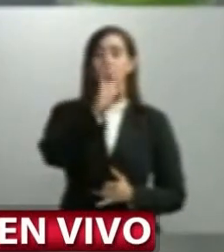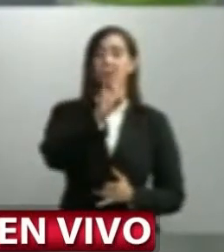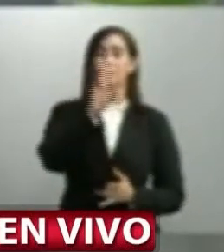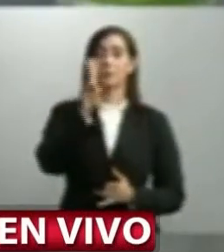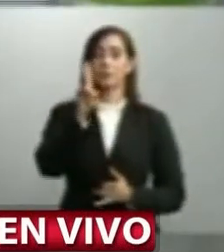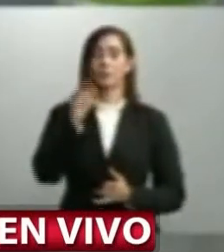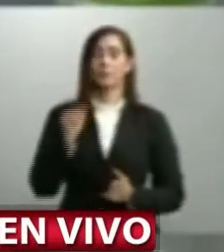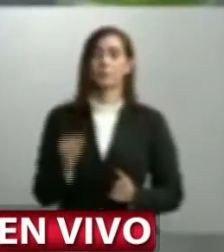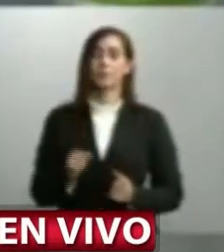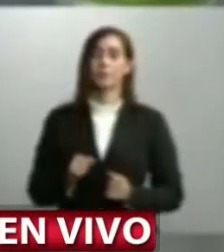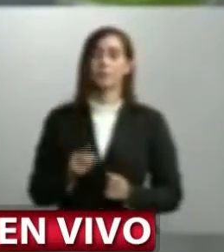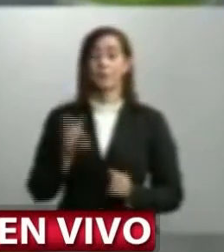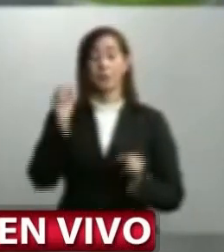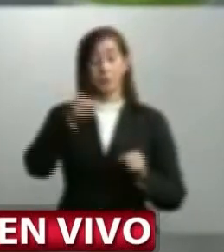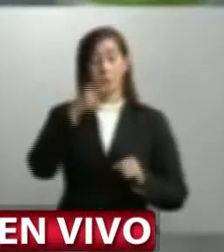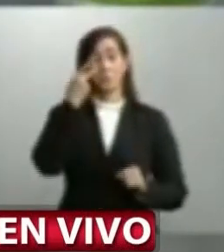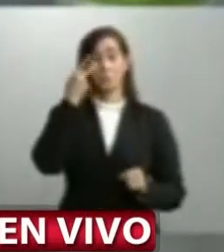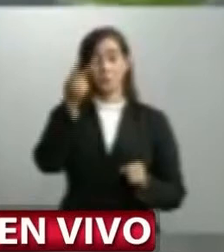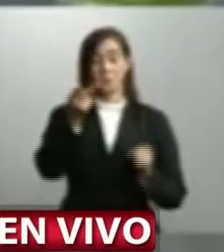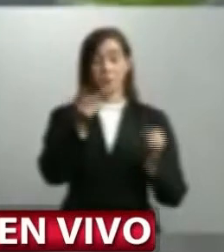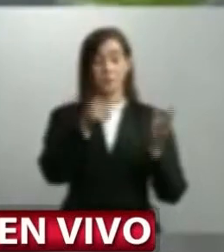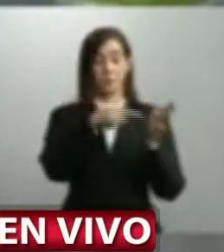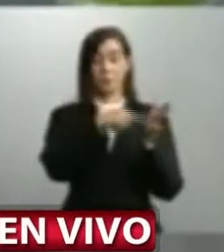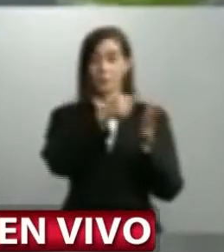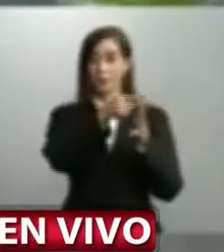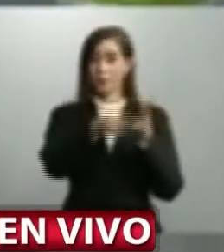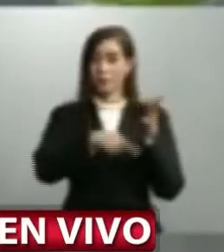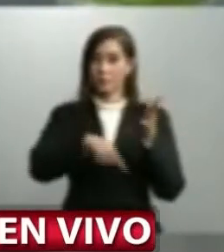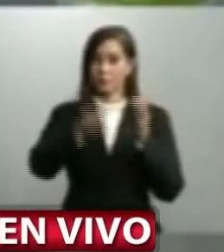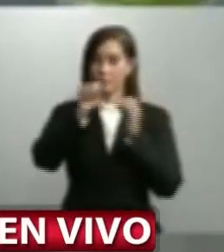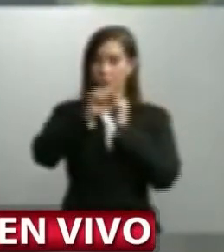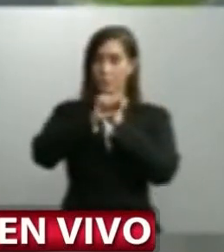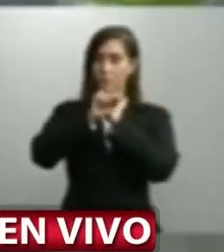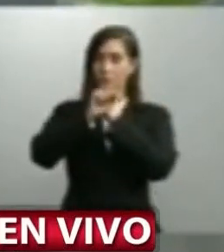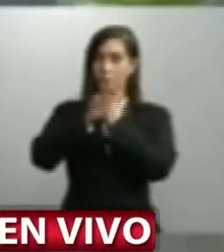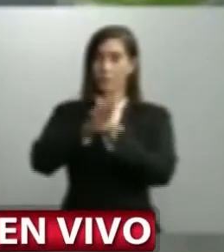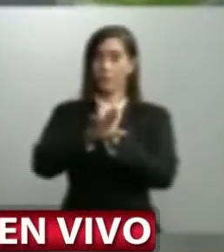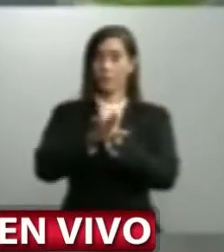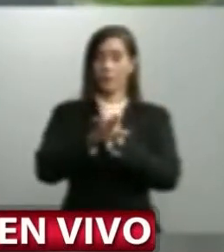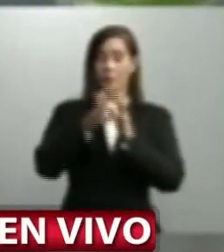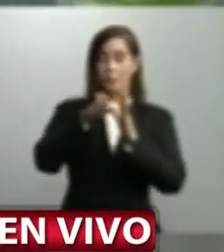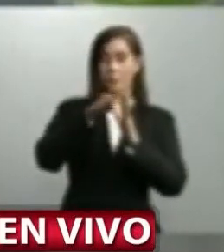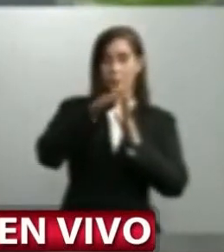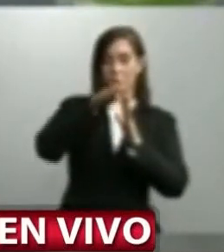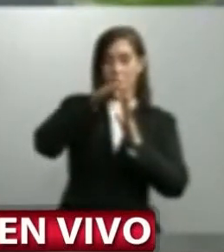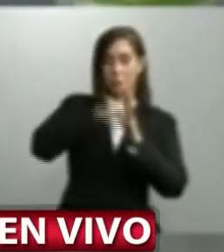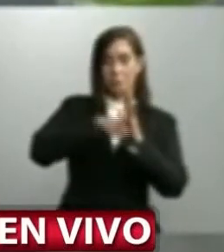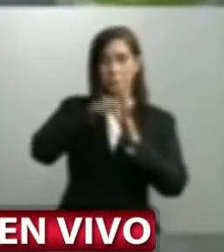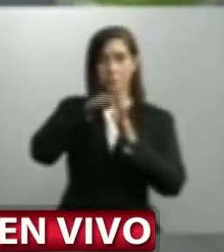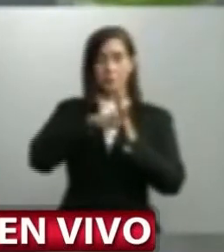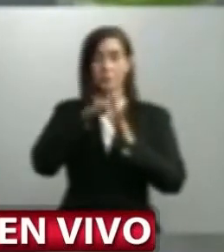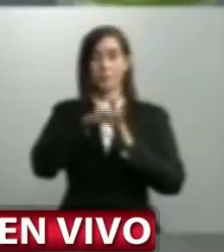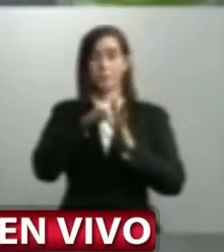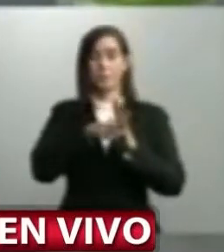272. De manera que podemos ver cómo se va comportando